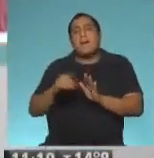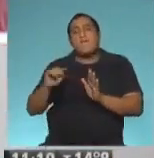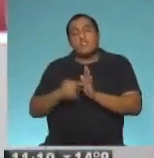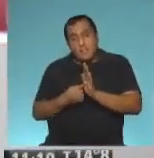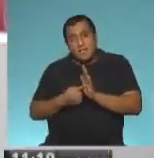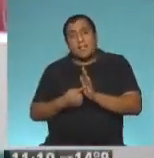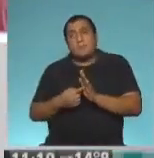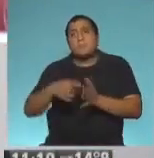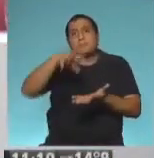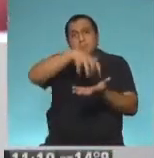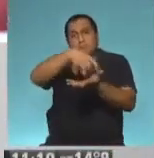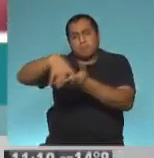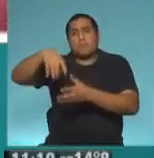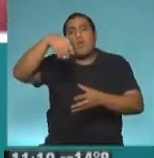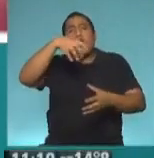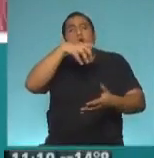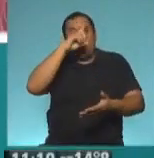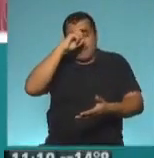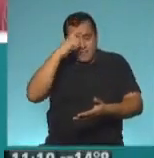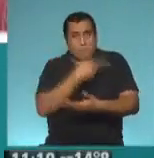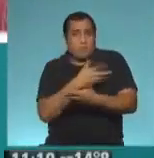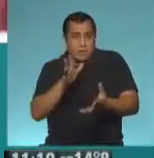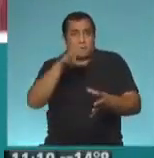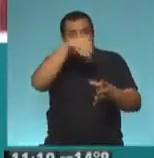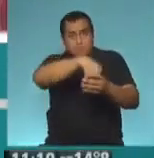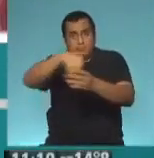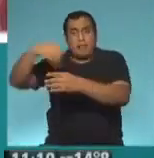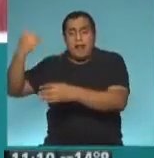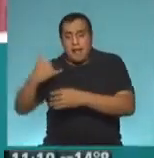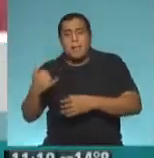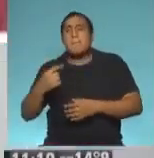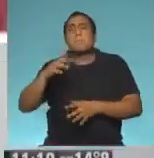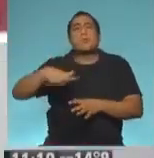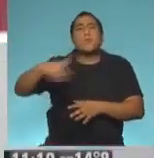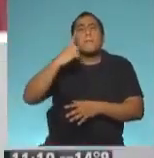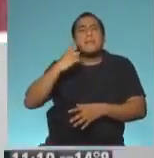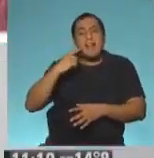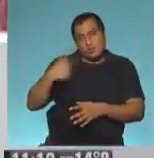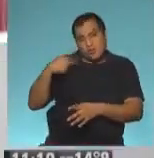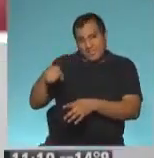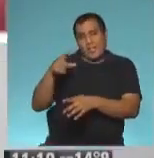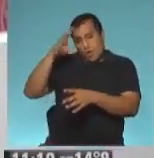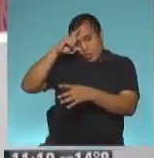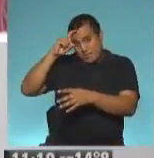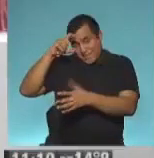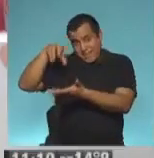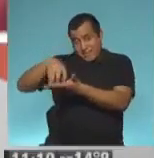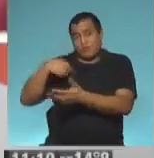que está dentro de los hospitales públicos. Yo trabajo en Pilares de Esperanza, que está en Pilar, y en Pilar también estamos dentro de